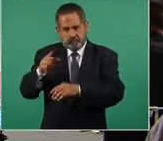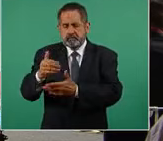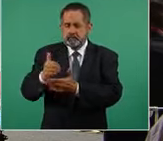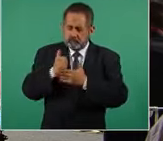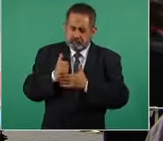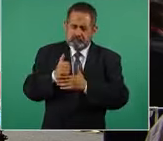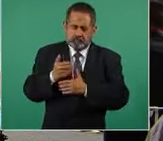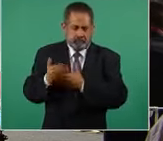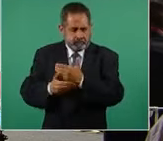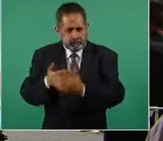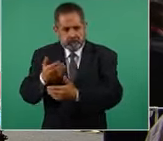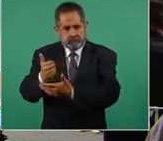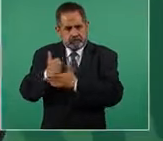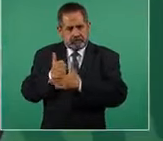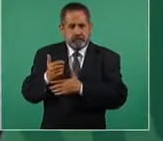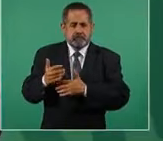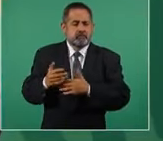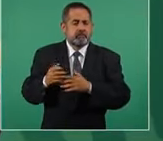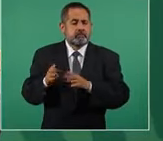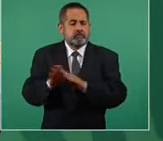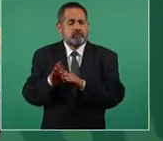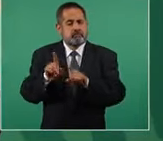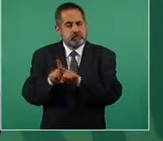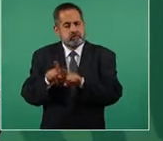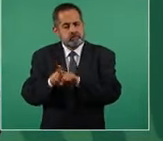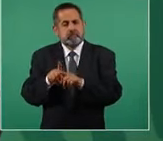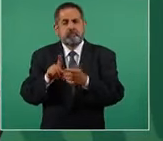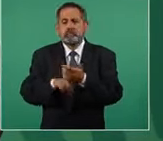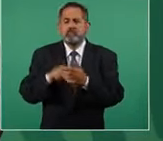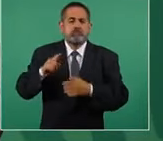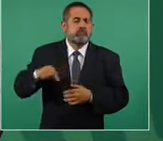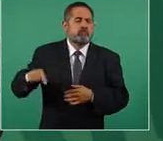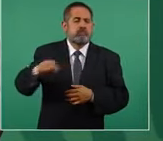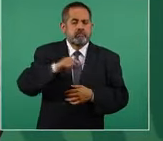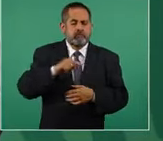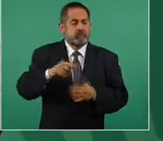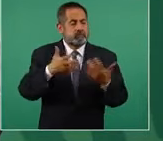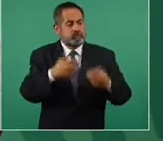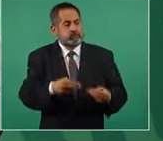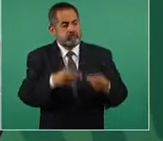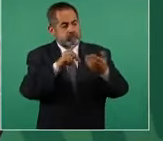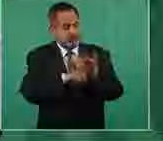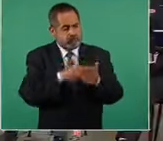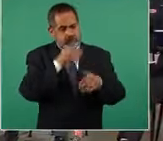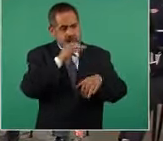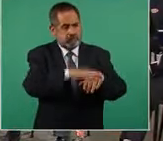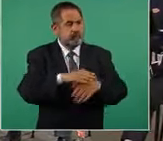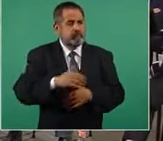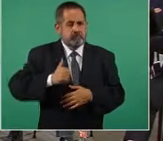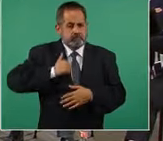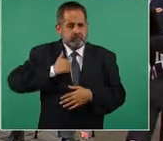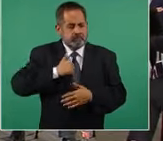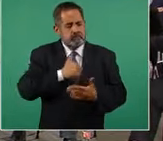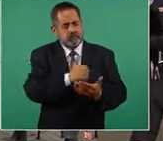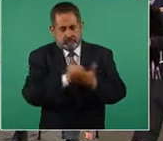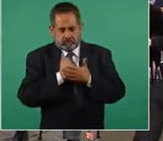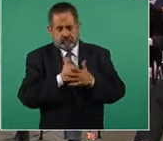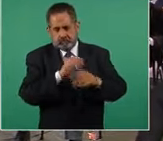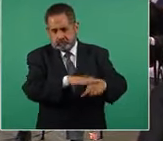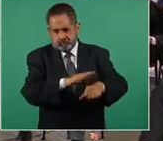ayude, como también que la empresa canadiense ayude,